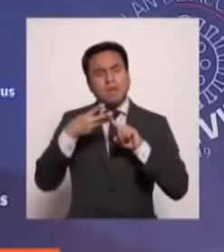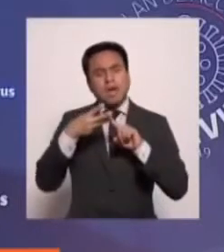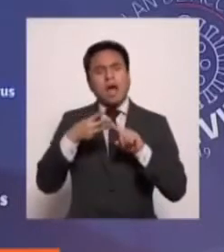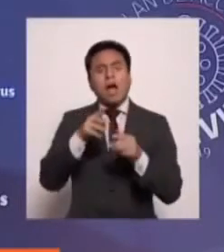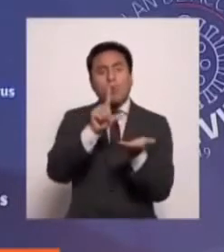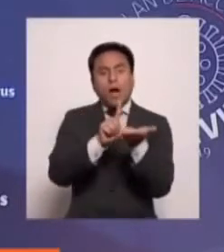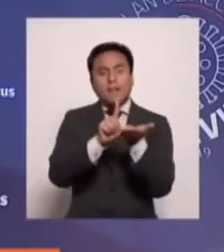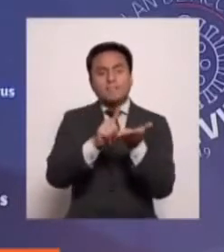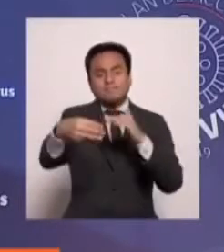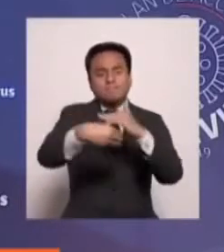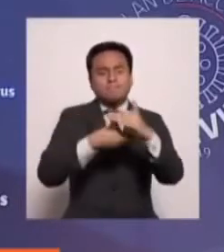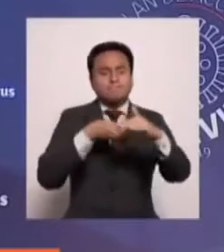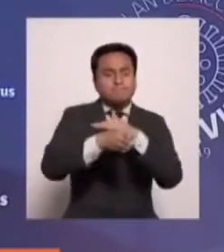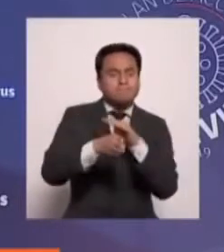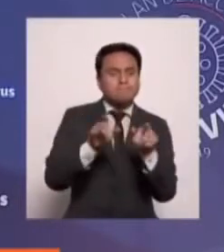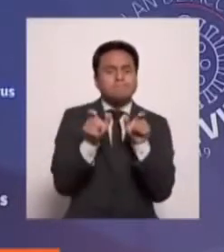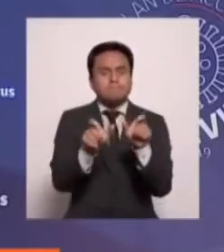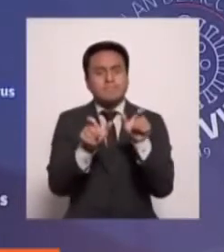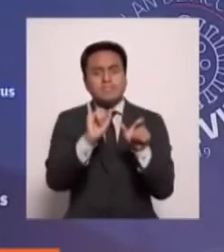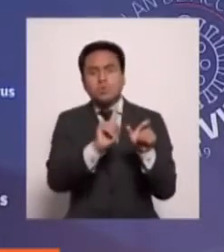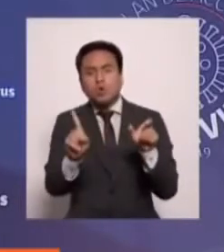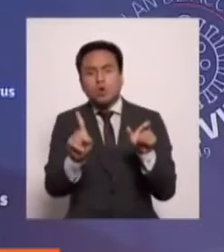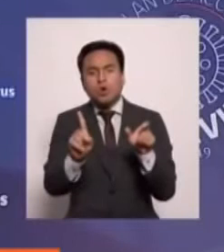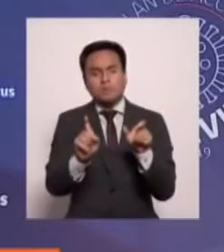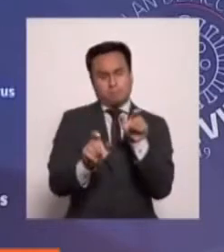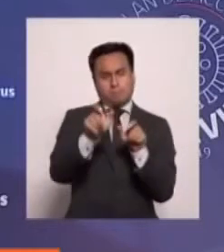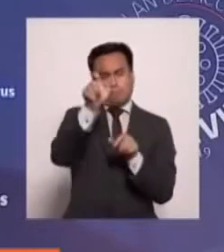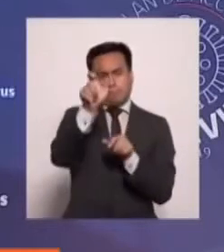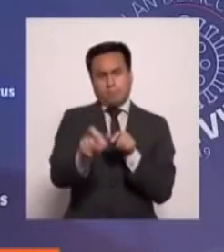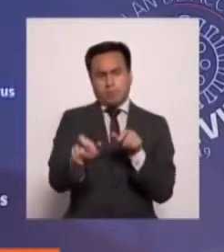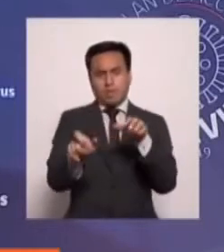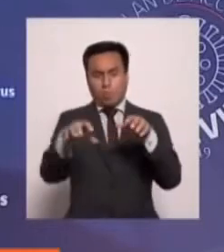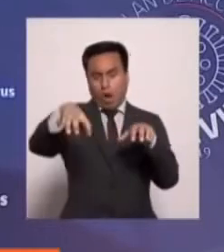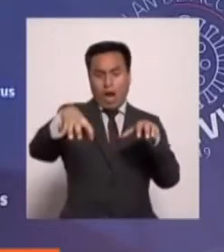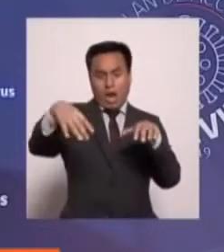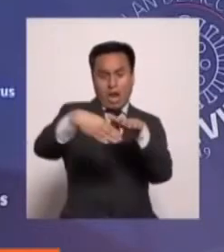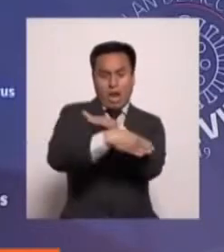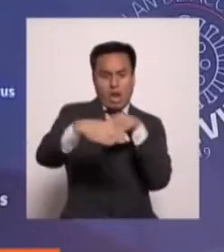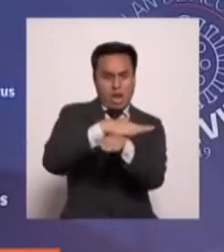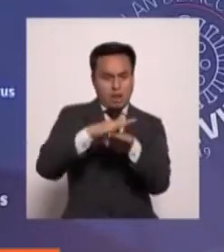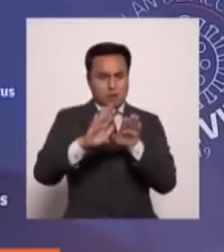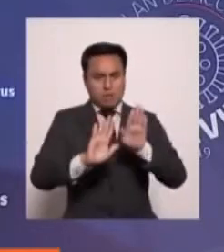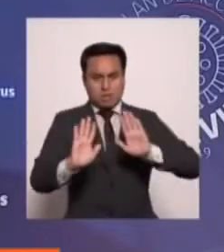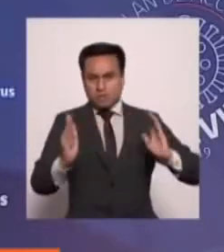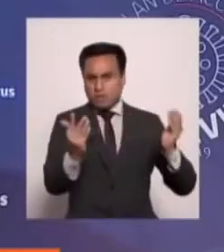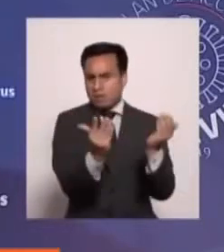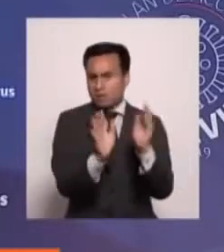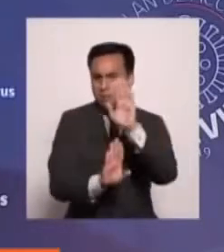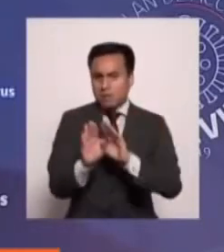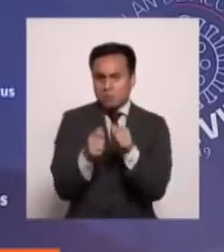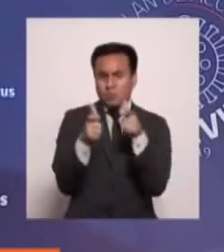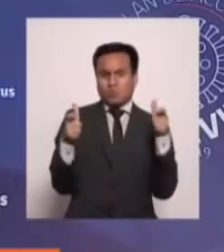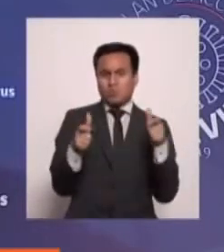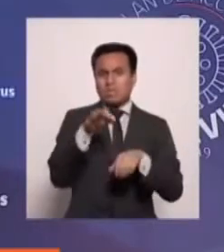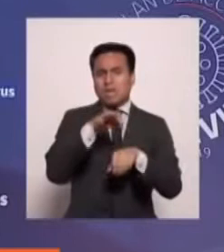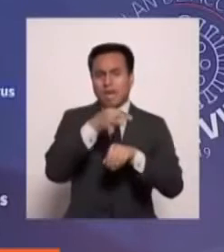chilenos. Por lo cual no todo el mundo tiene acceso. Las cifras, si bien actualmente declararon el día de